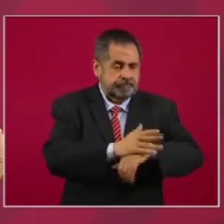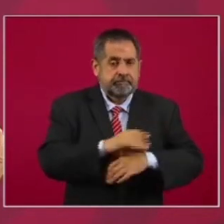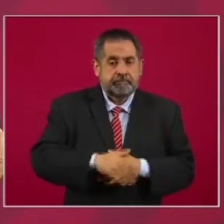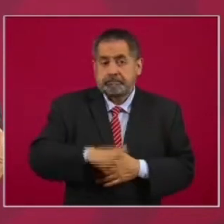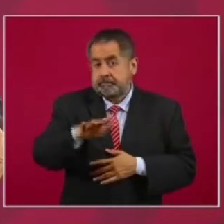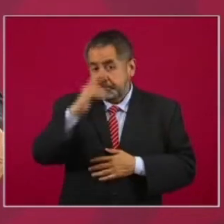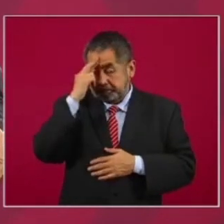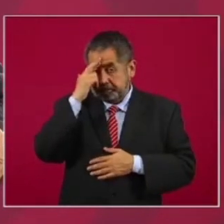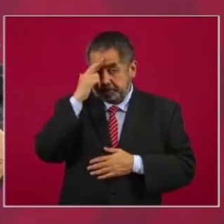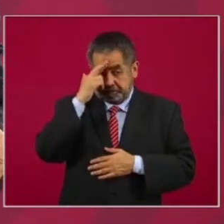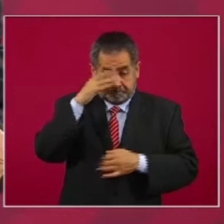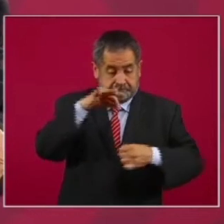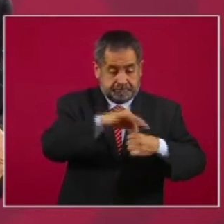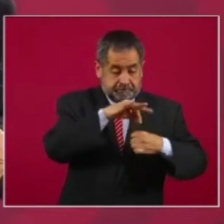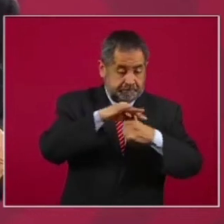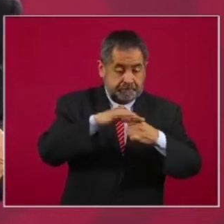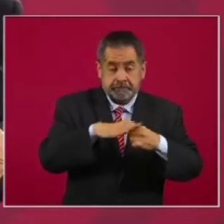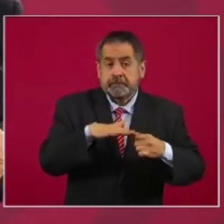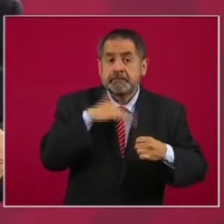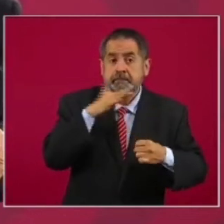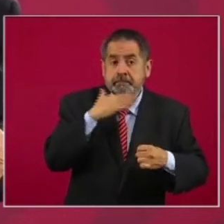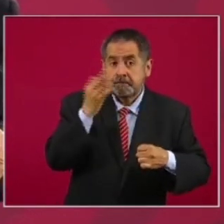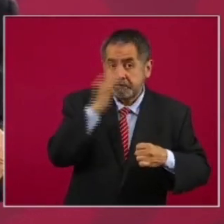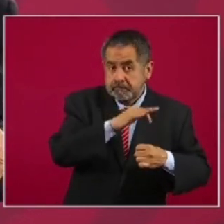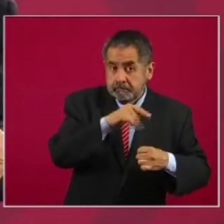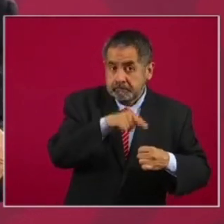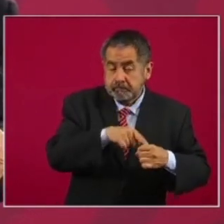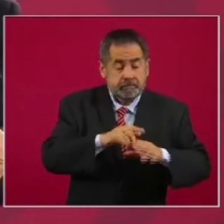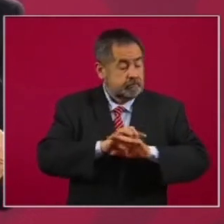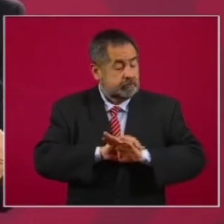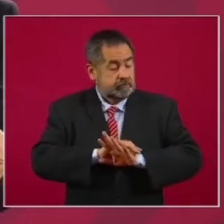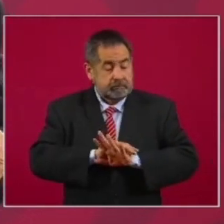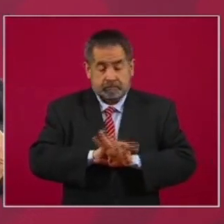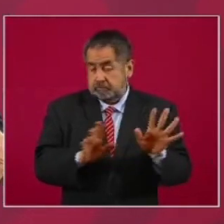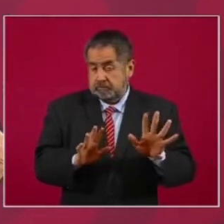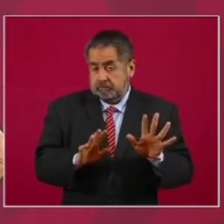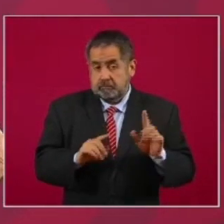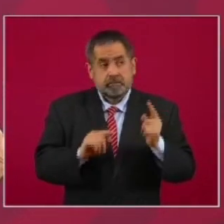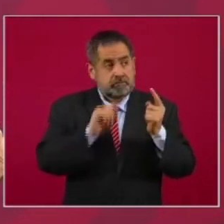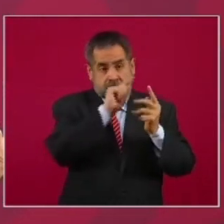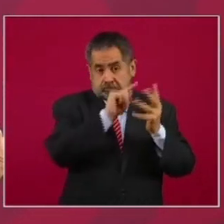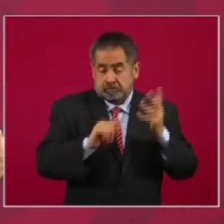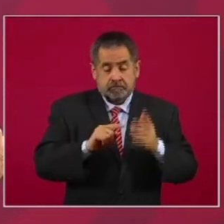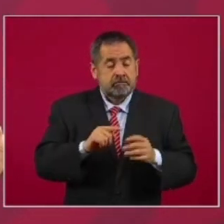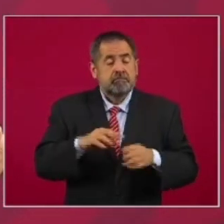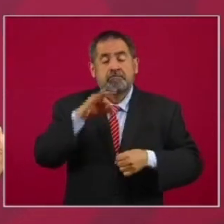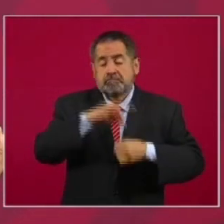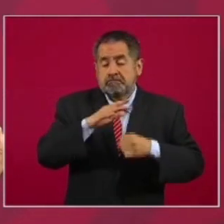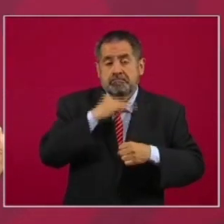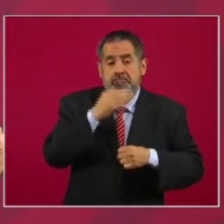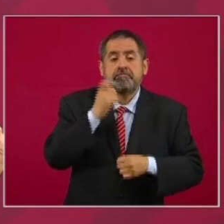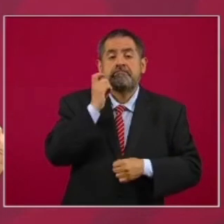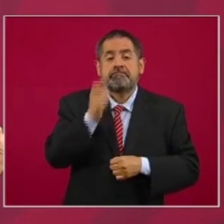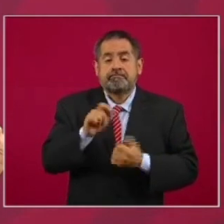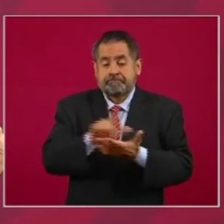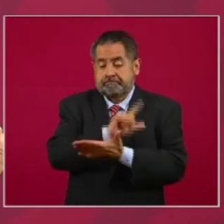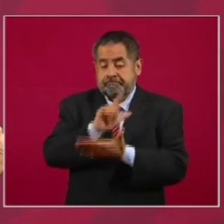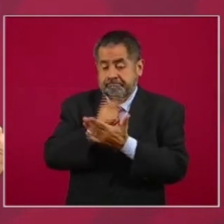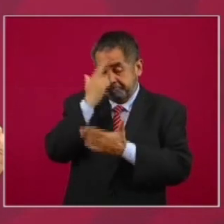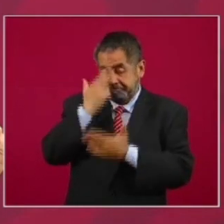fraude electoral, en cualquiera de sus expresiones, es delito